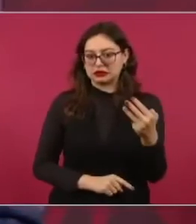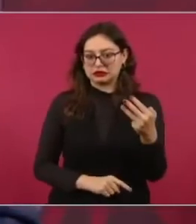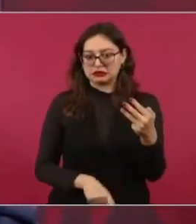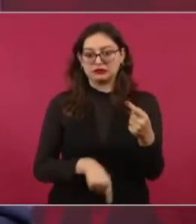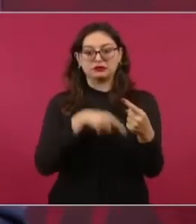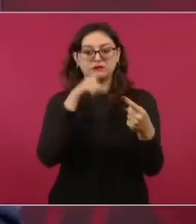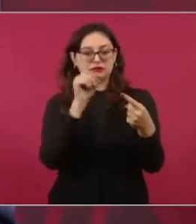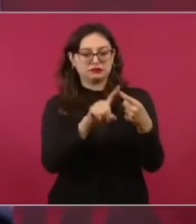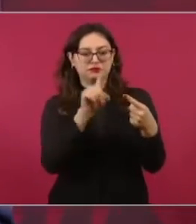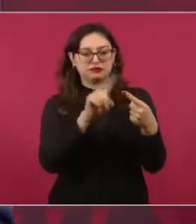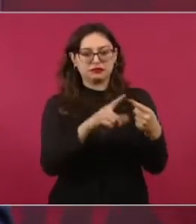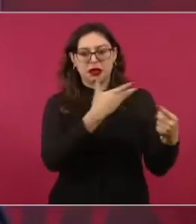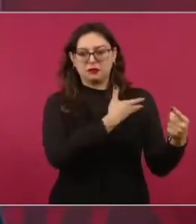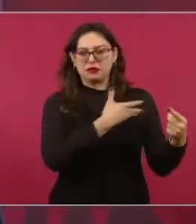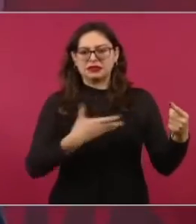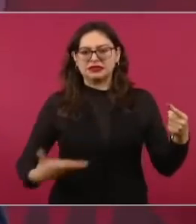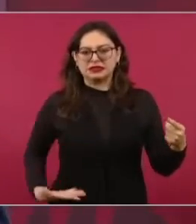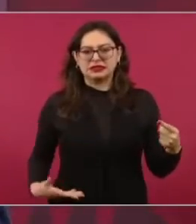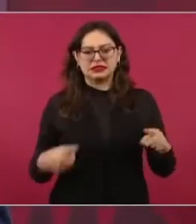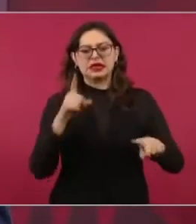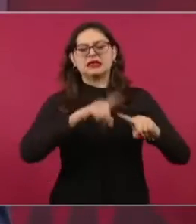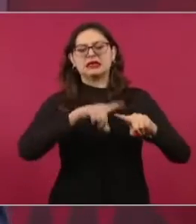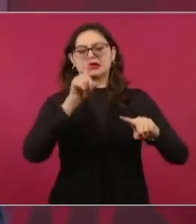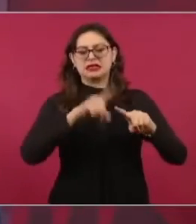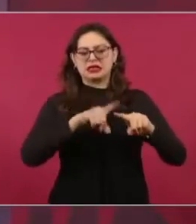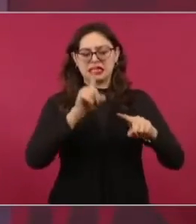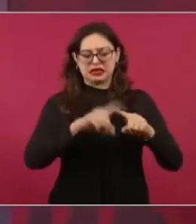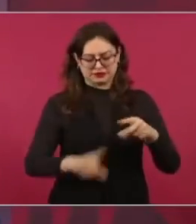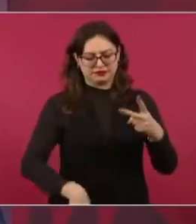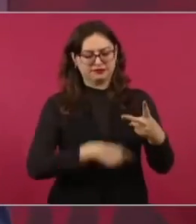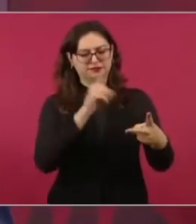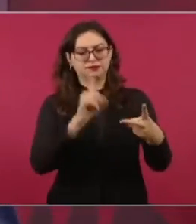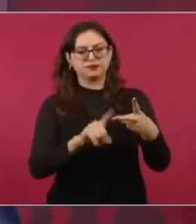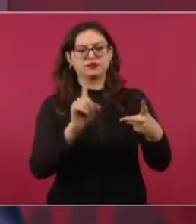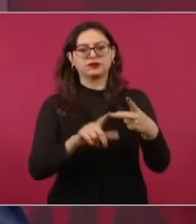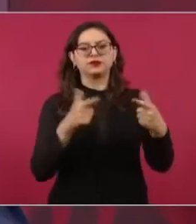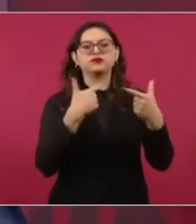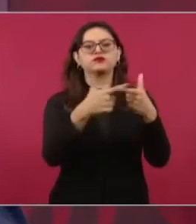se debe de pensar en el partido,